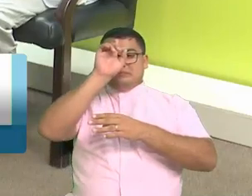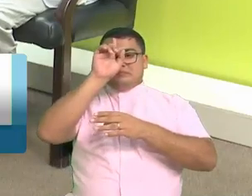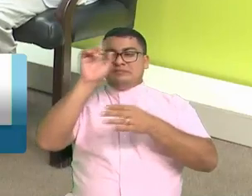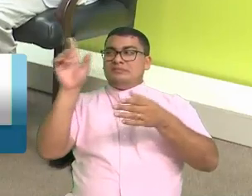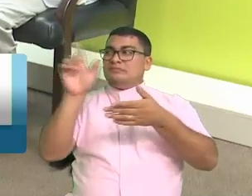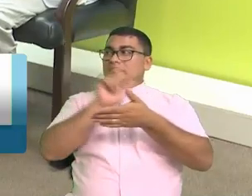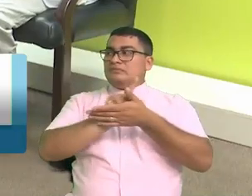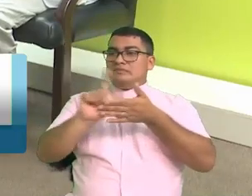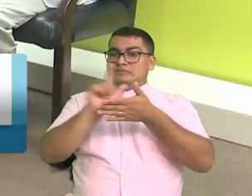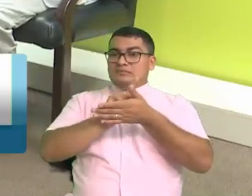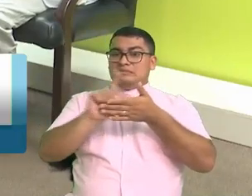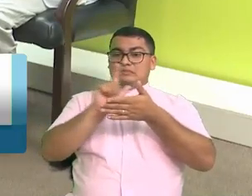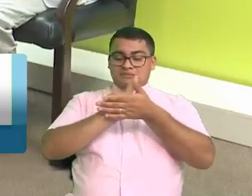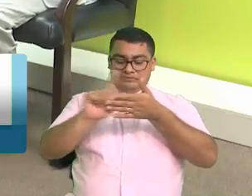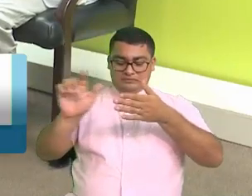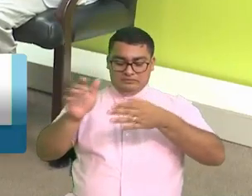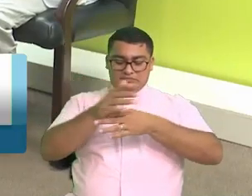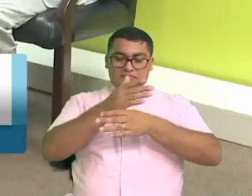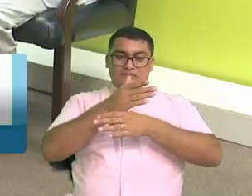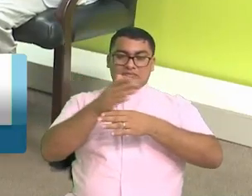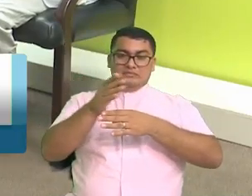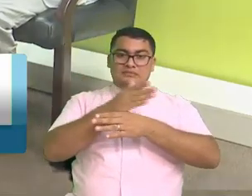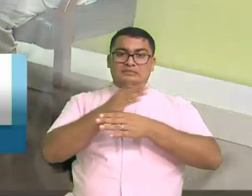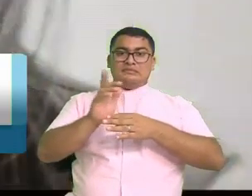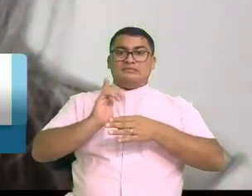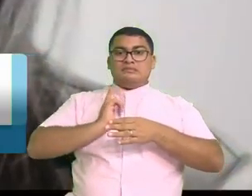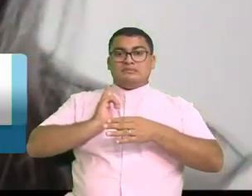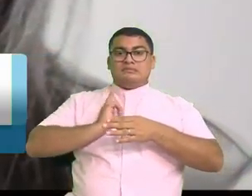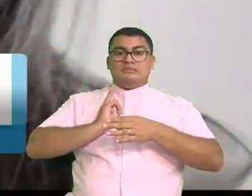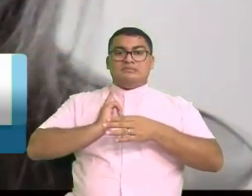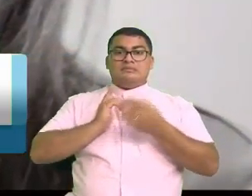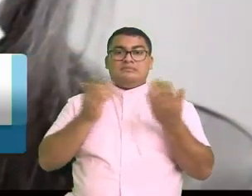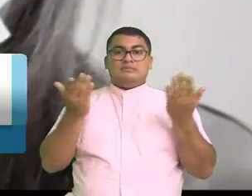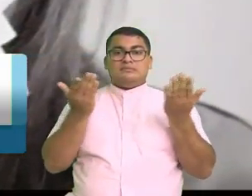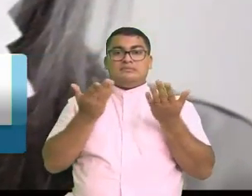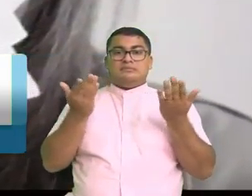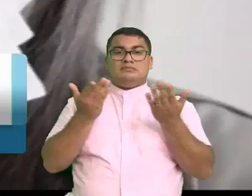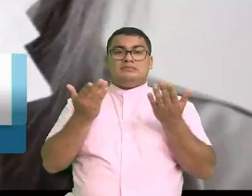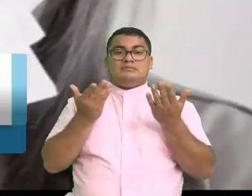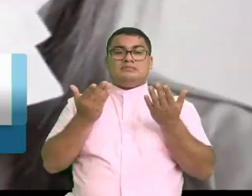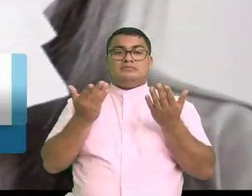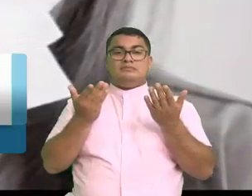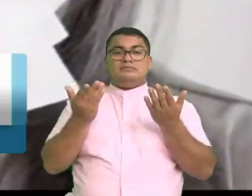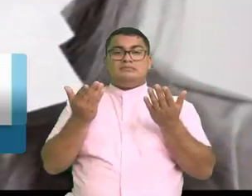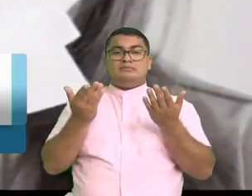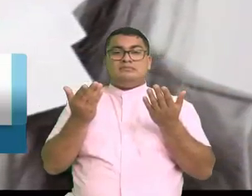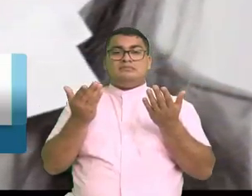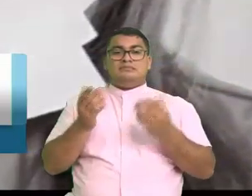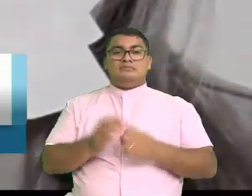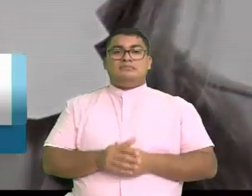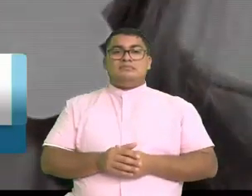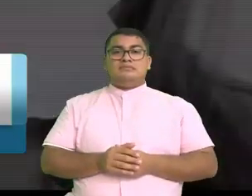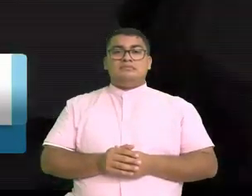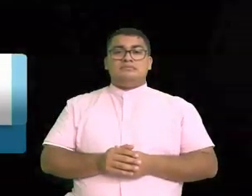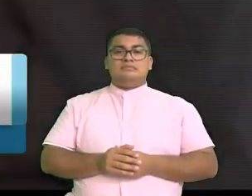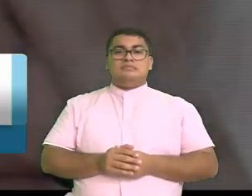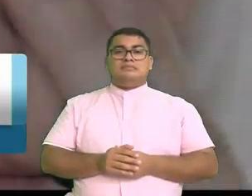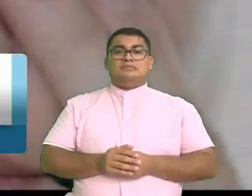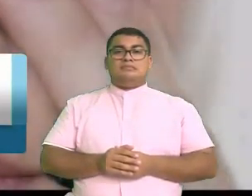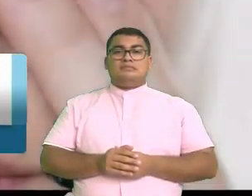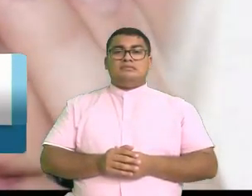ese tapizado, ¿verdad? Esa alfombra que tiene el tabique, los